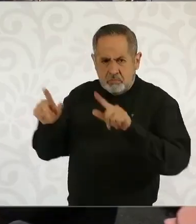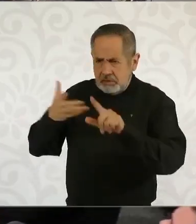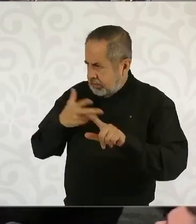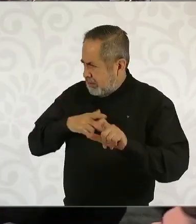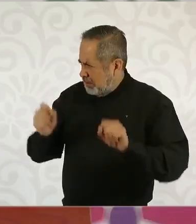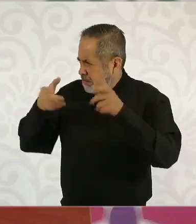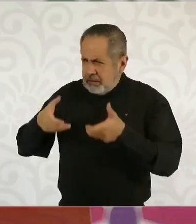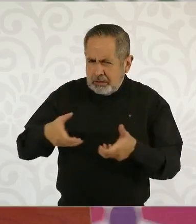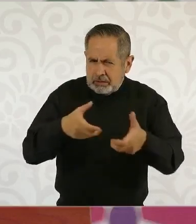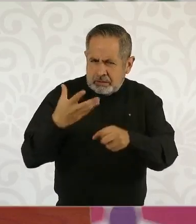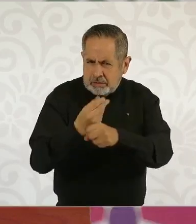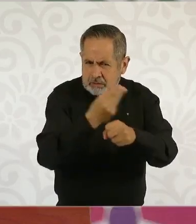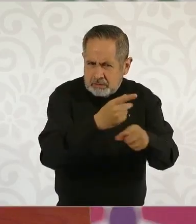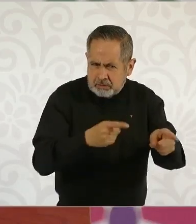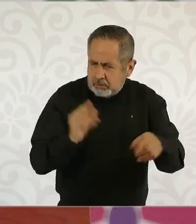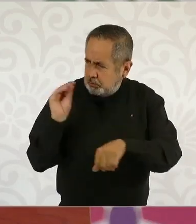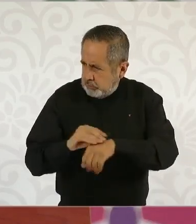las carreteras?